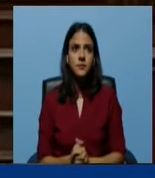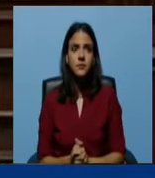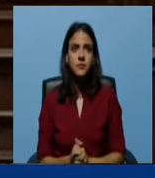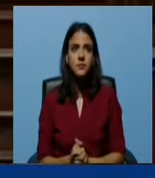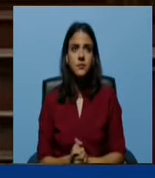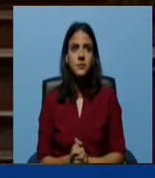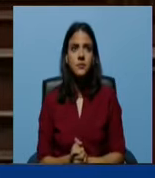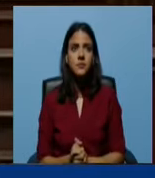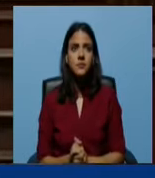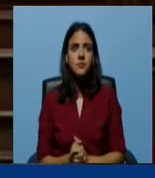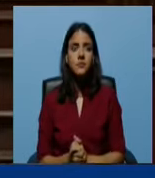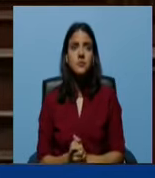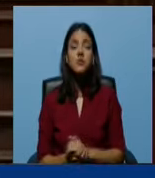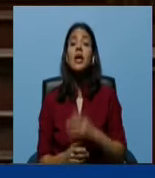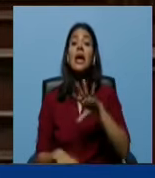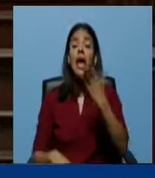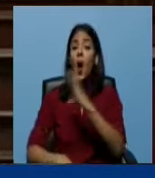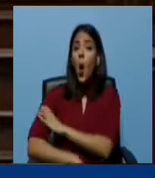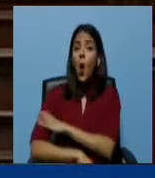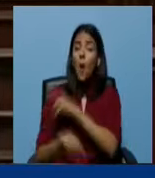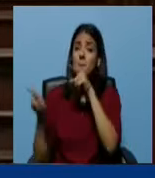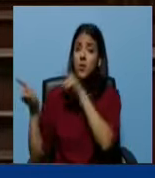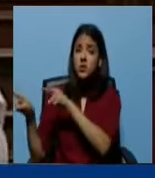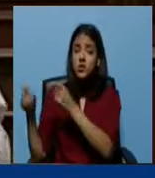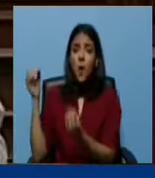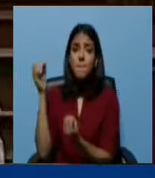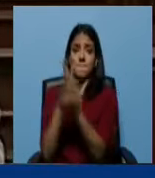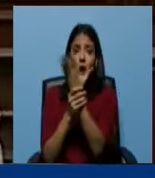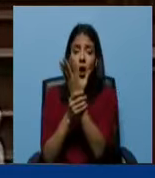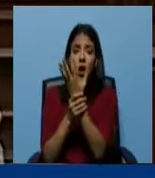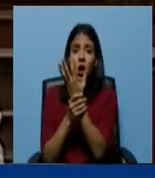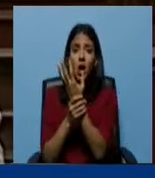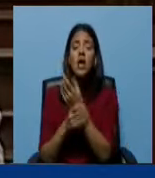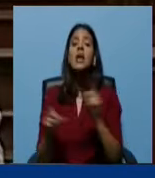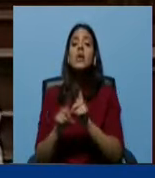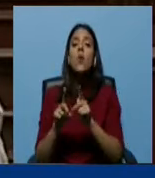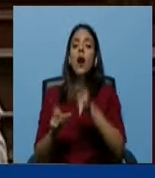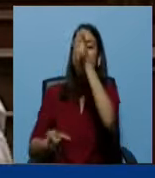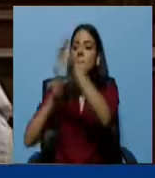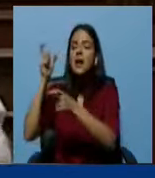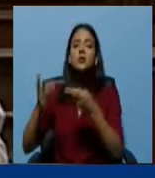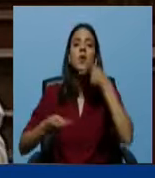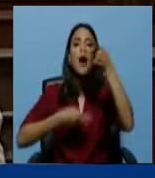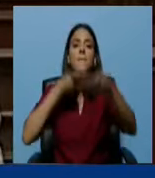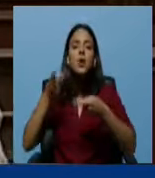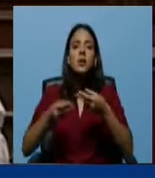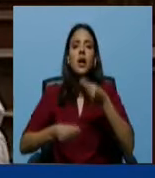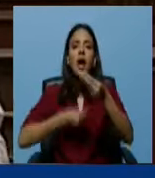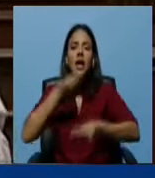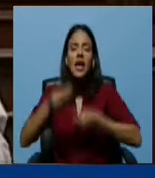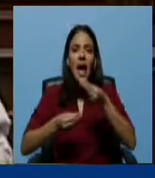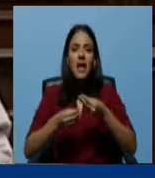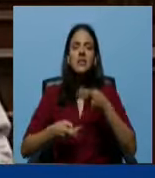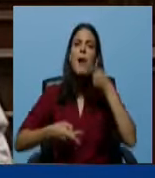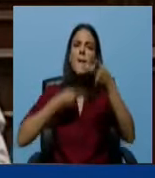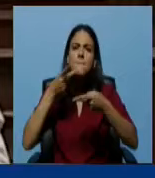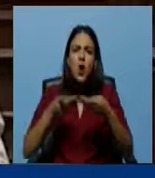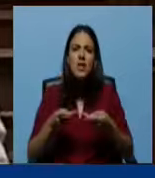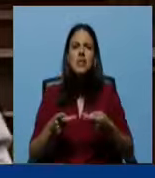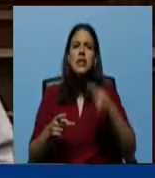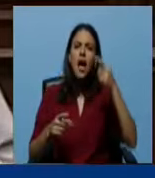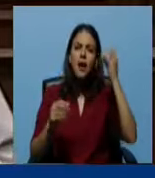Que no surja de la oposición gente política, que haga política sensata,